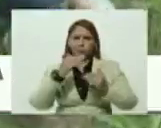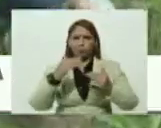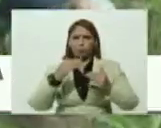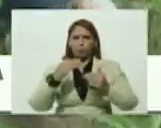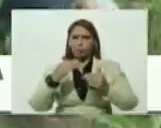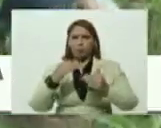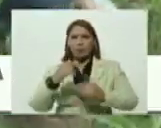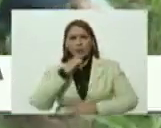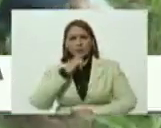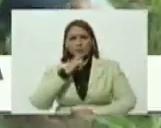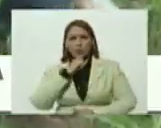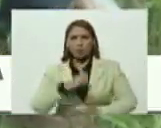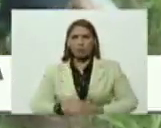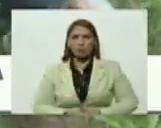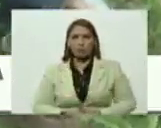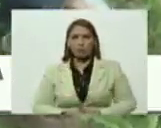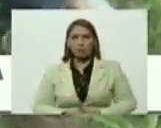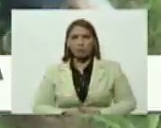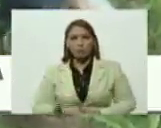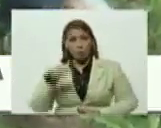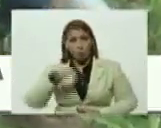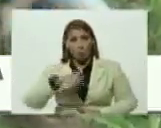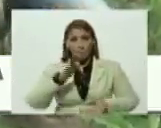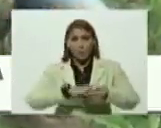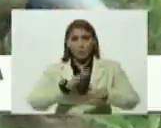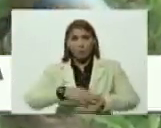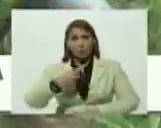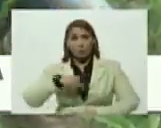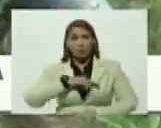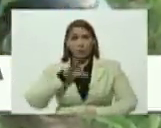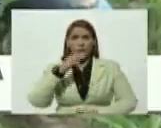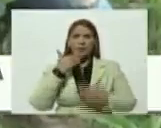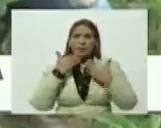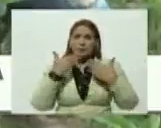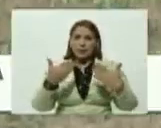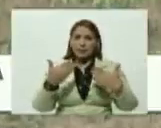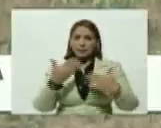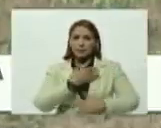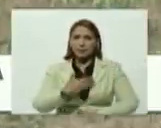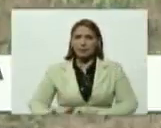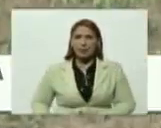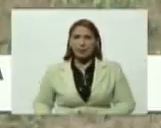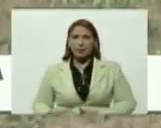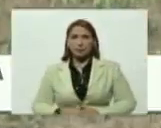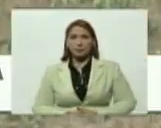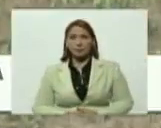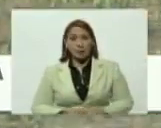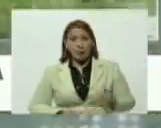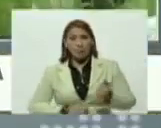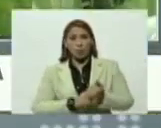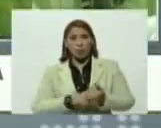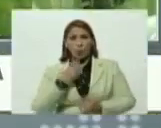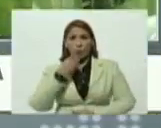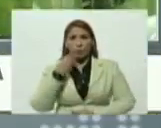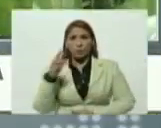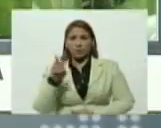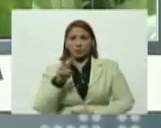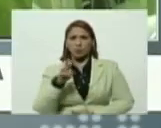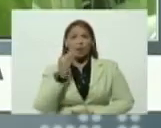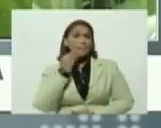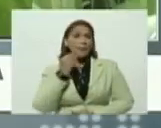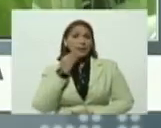superar las dificultades que hoy atraviesa nuestro país. Gracias, presidente, por contar con la juventud venezolana y experiencias como